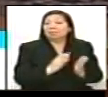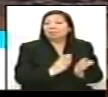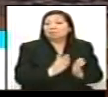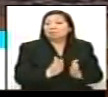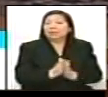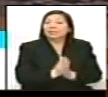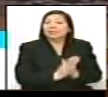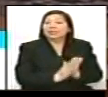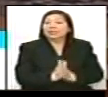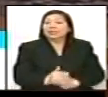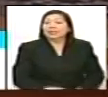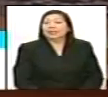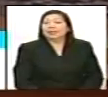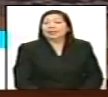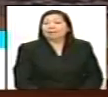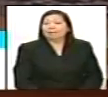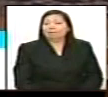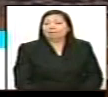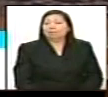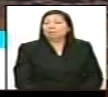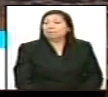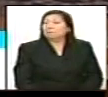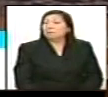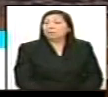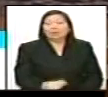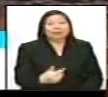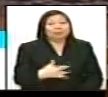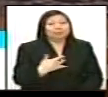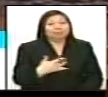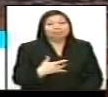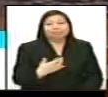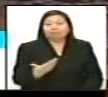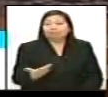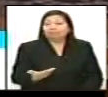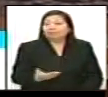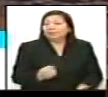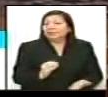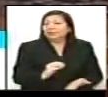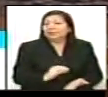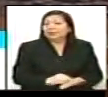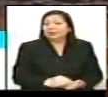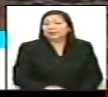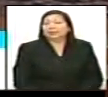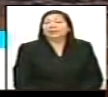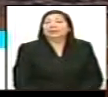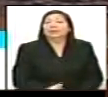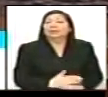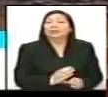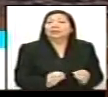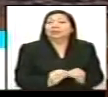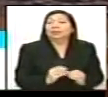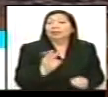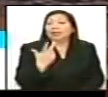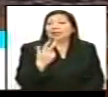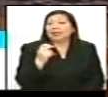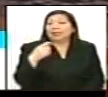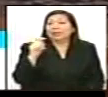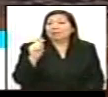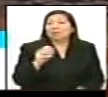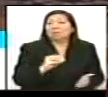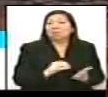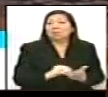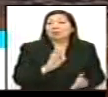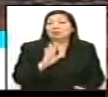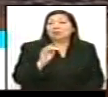más ambiciosas. No tendría sentido, además, conformarnos con un 30% cuando somos más